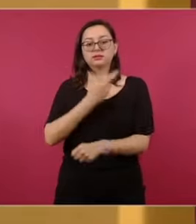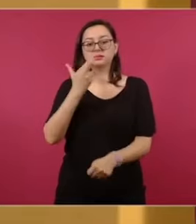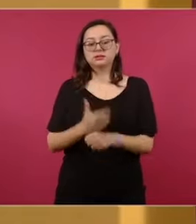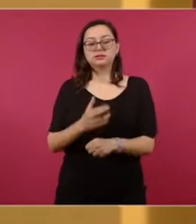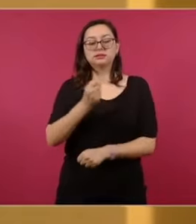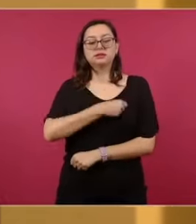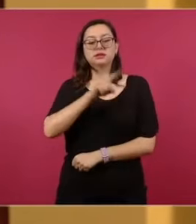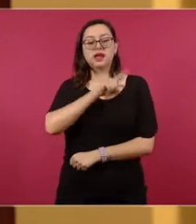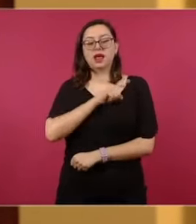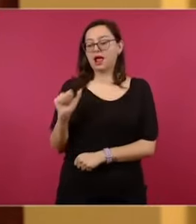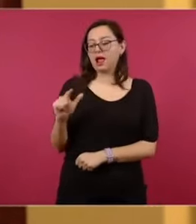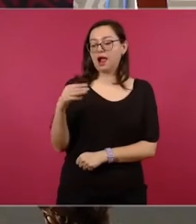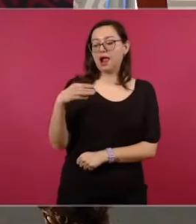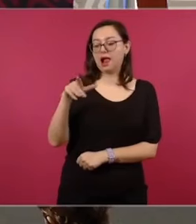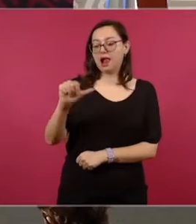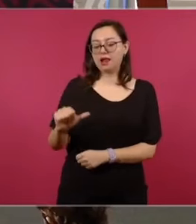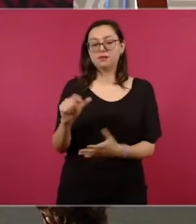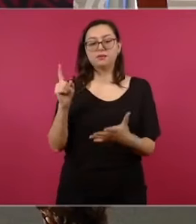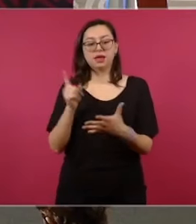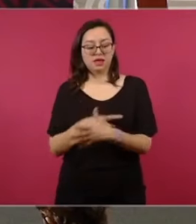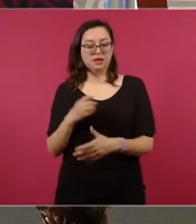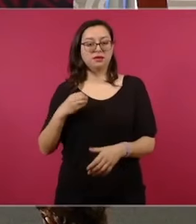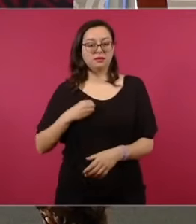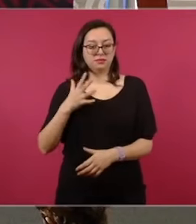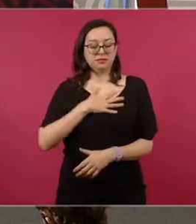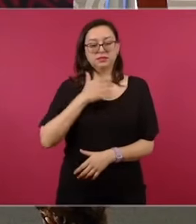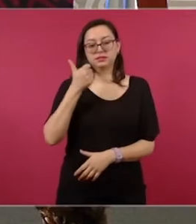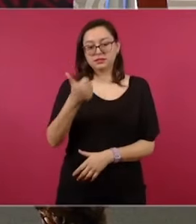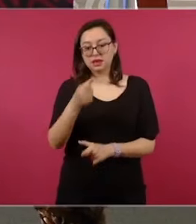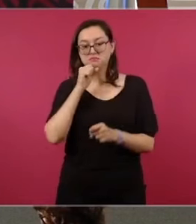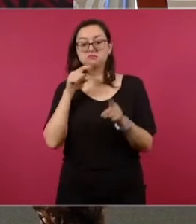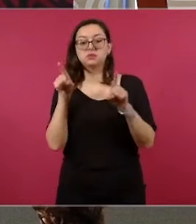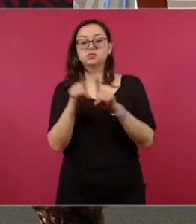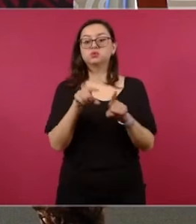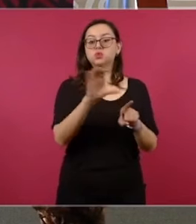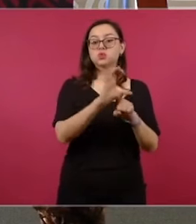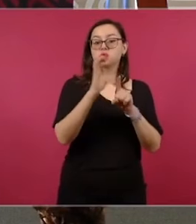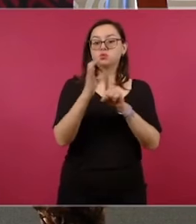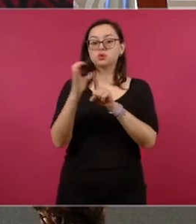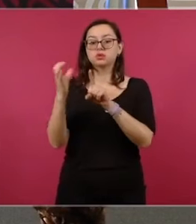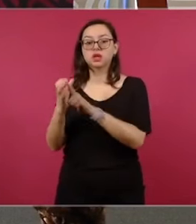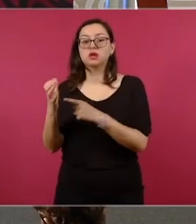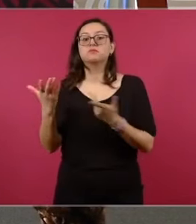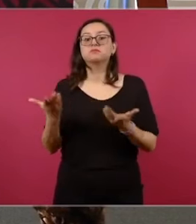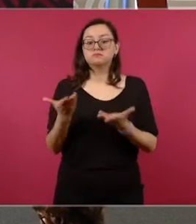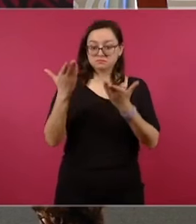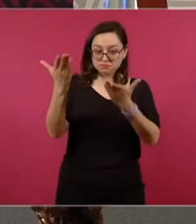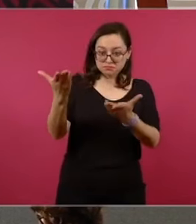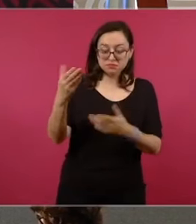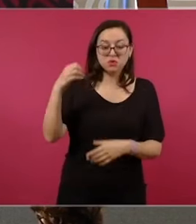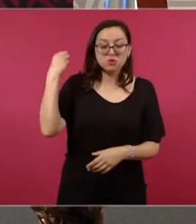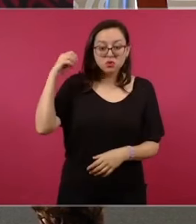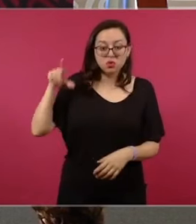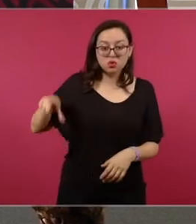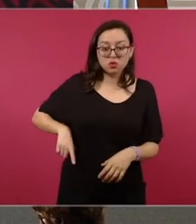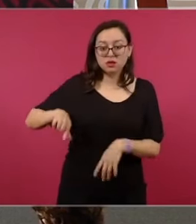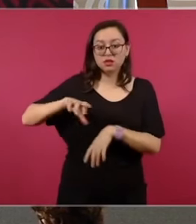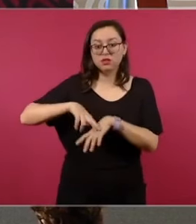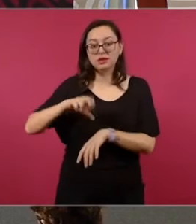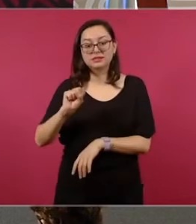Ortiz de Programas de Bienestar, y los compañeros de los comités. Adelante, por favor, gobernador Salomón Jara. Muchas